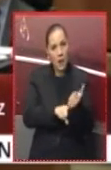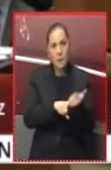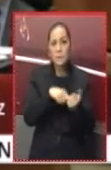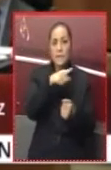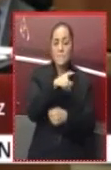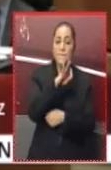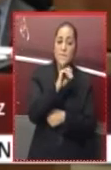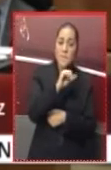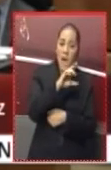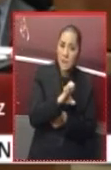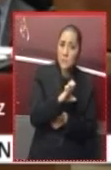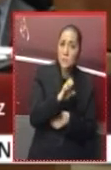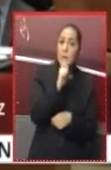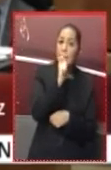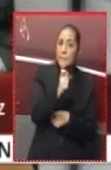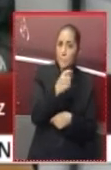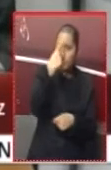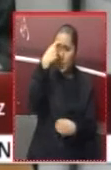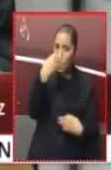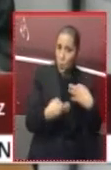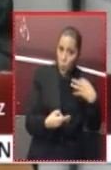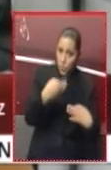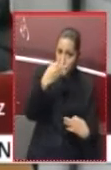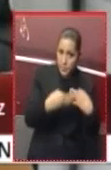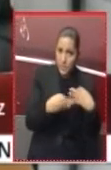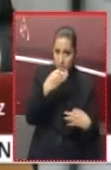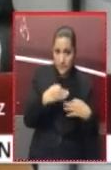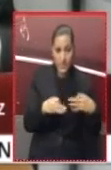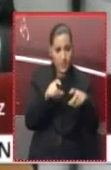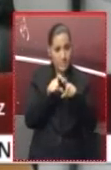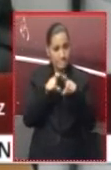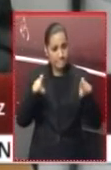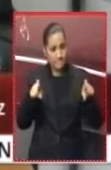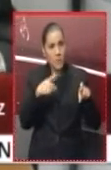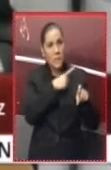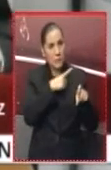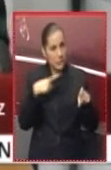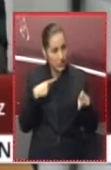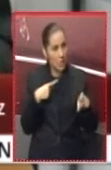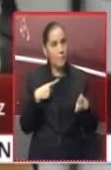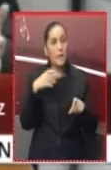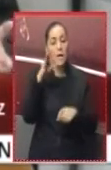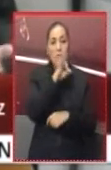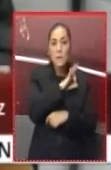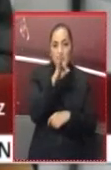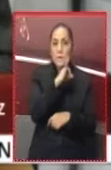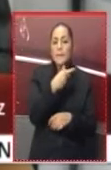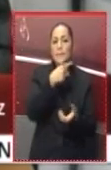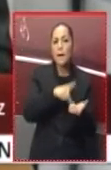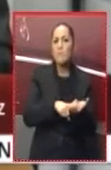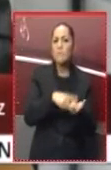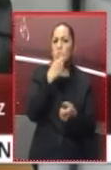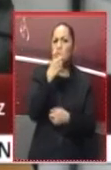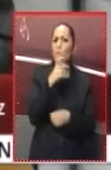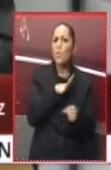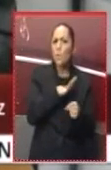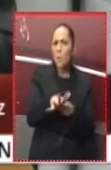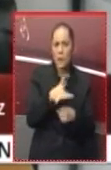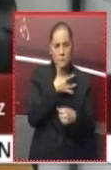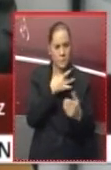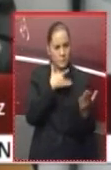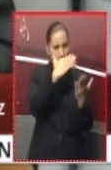en el ámbito judicial, si la restricción de que se trata afecta realmente una